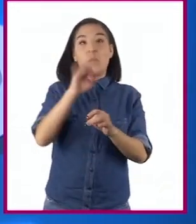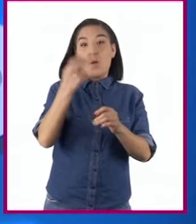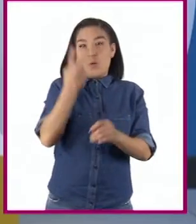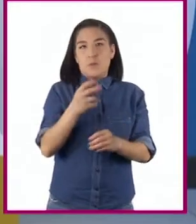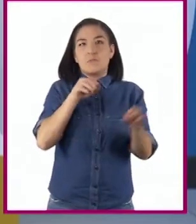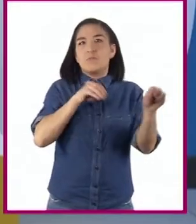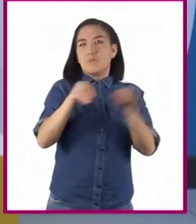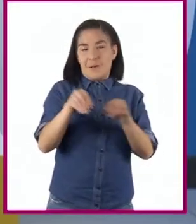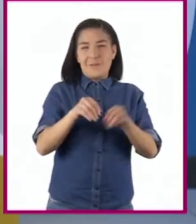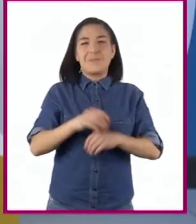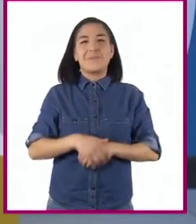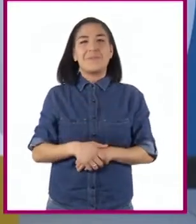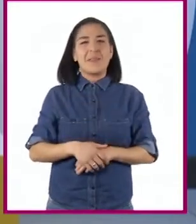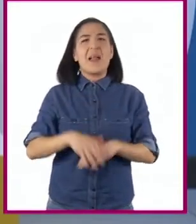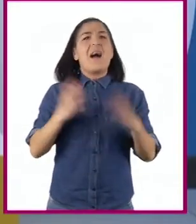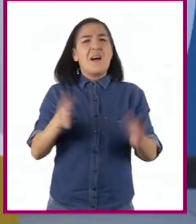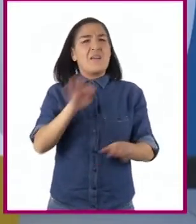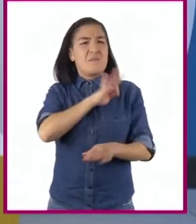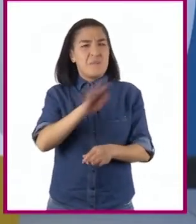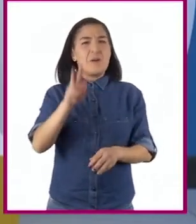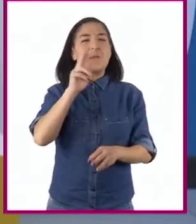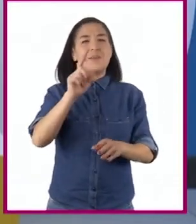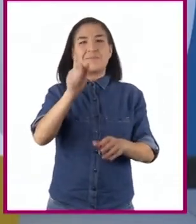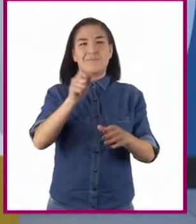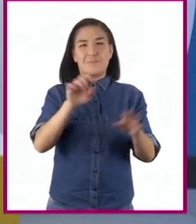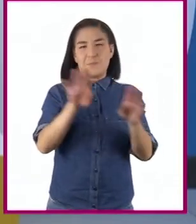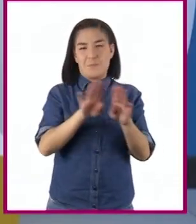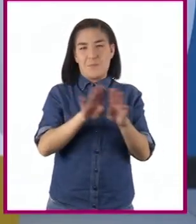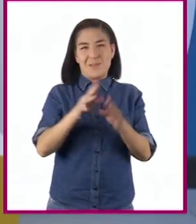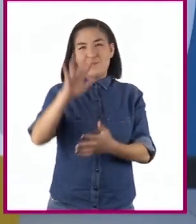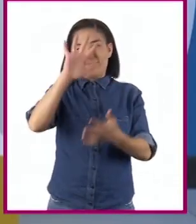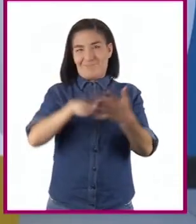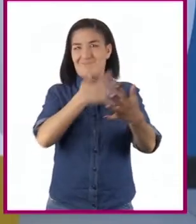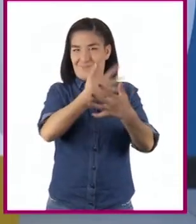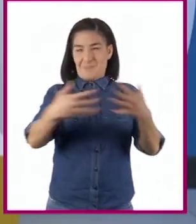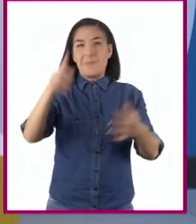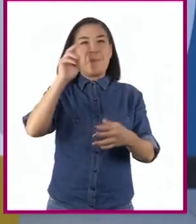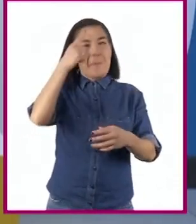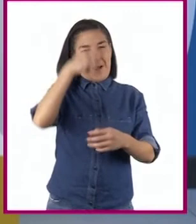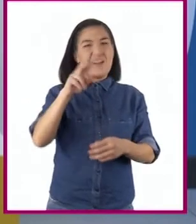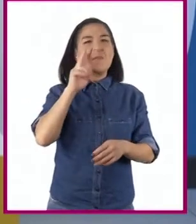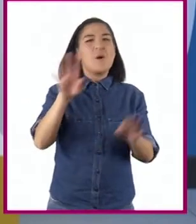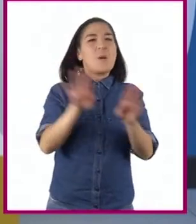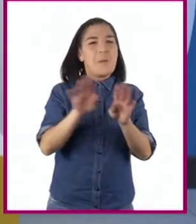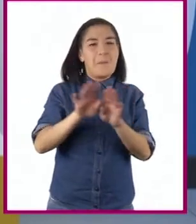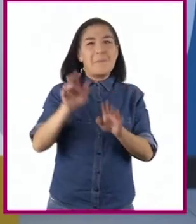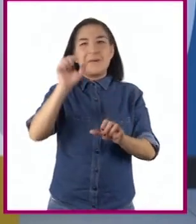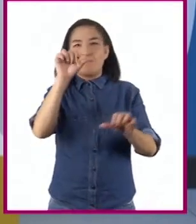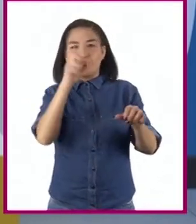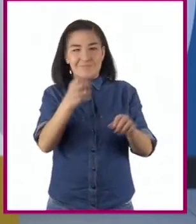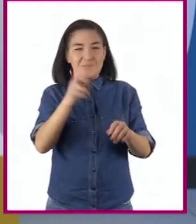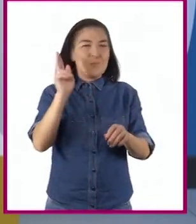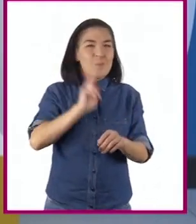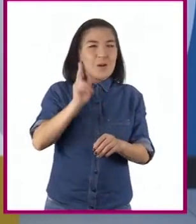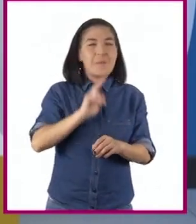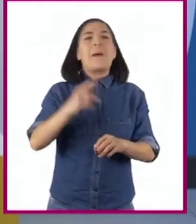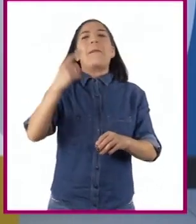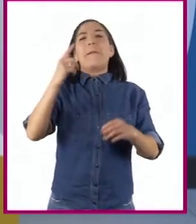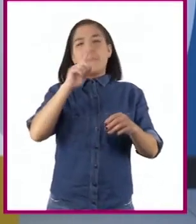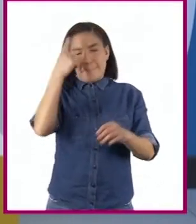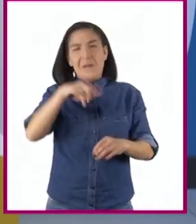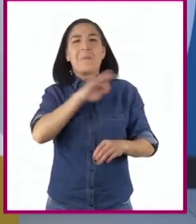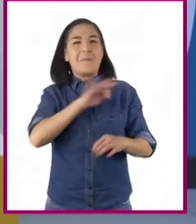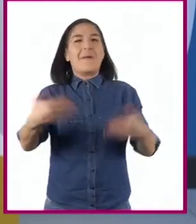mueven. ¿Podríamos ver el diagrama de fuerza para este experimento? Digo, a lo mejor eso nos ayuda a entender mejor